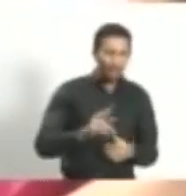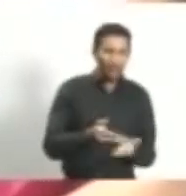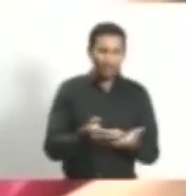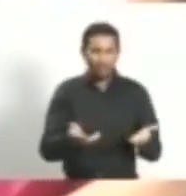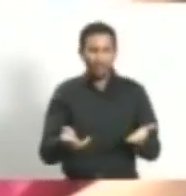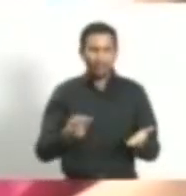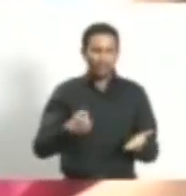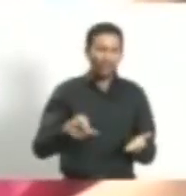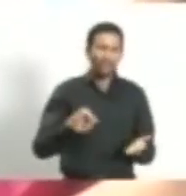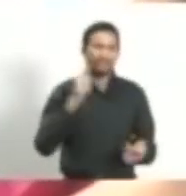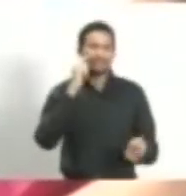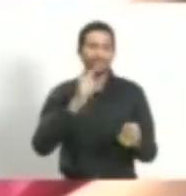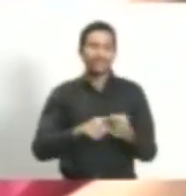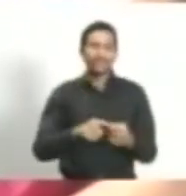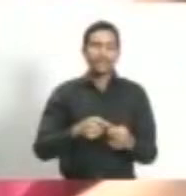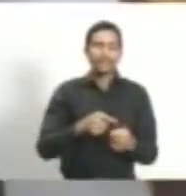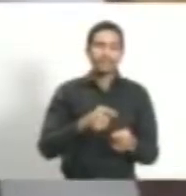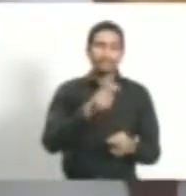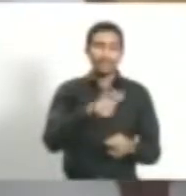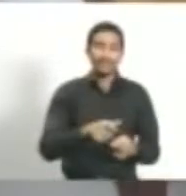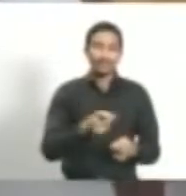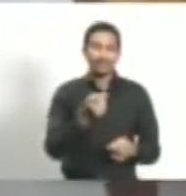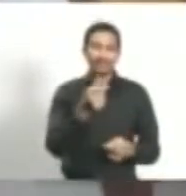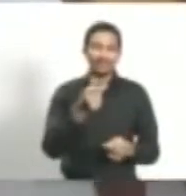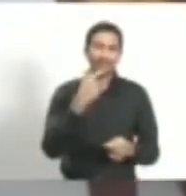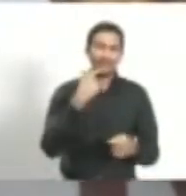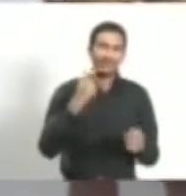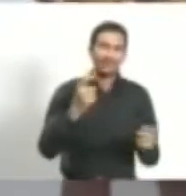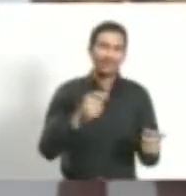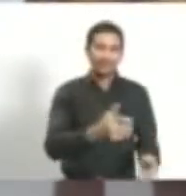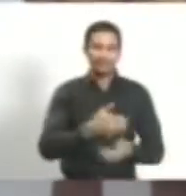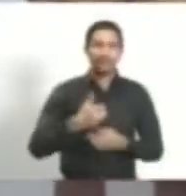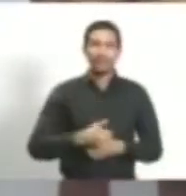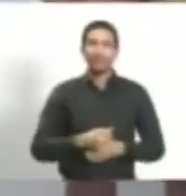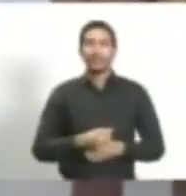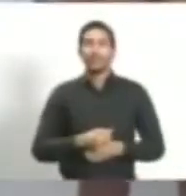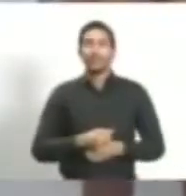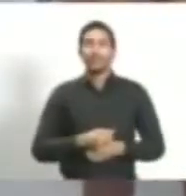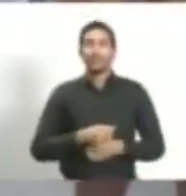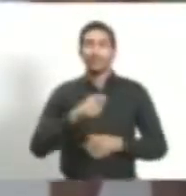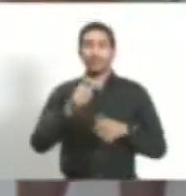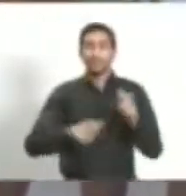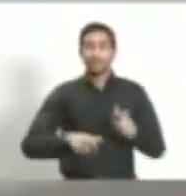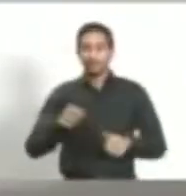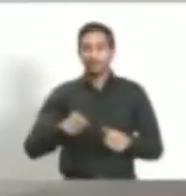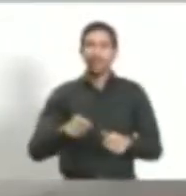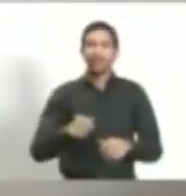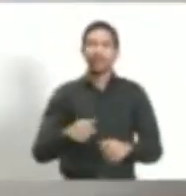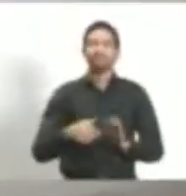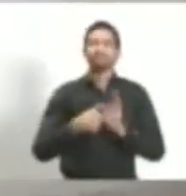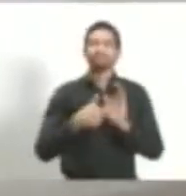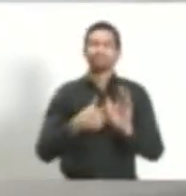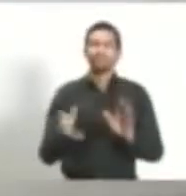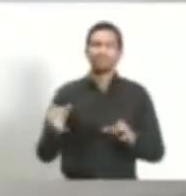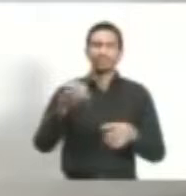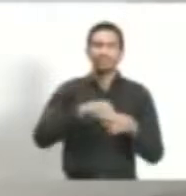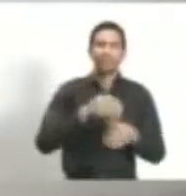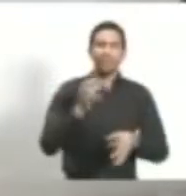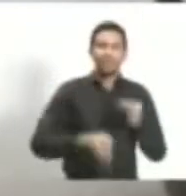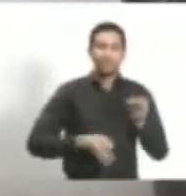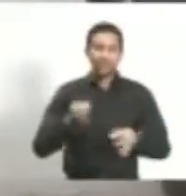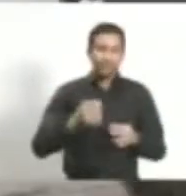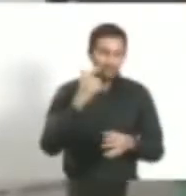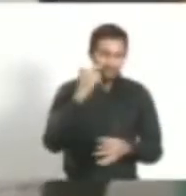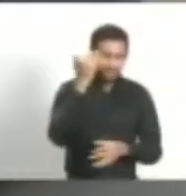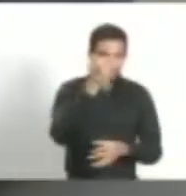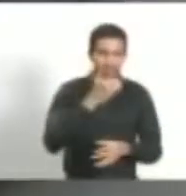intimidar y para reducir a la persona que iban a secuestrar. Al cierre de la edición, los detenidos serán escuchados por un juez de control y garantías que les resolvería su situación